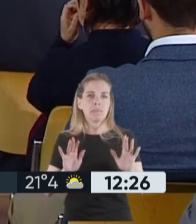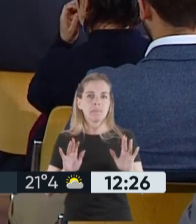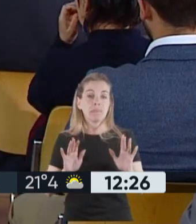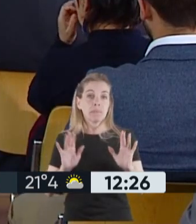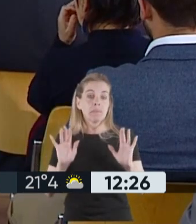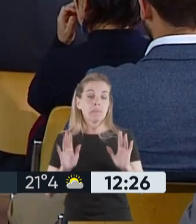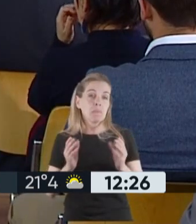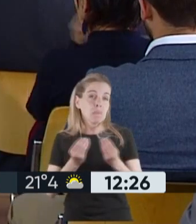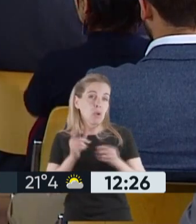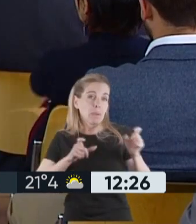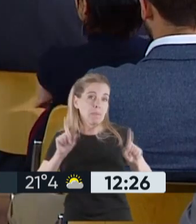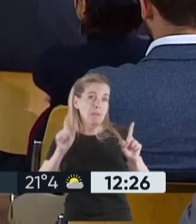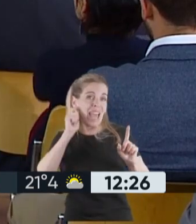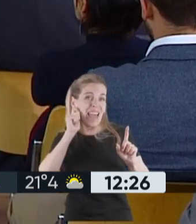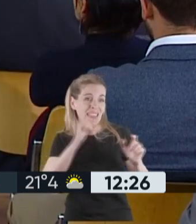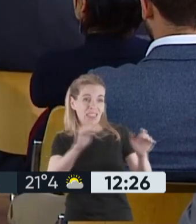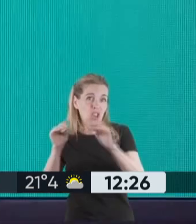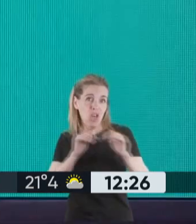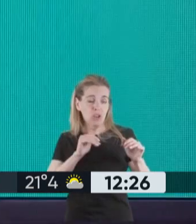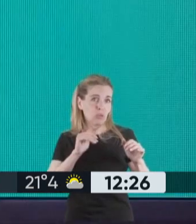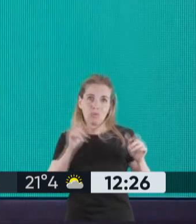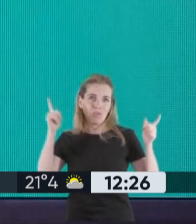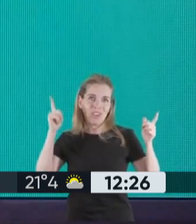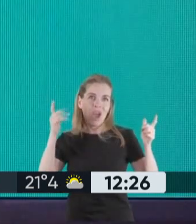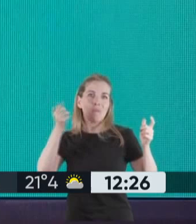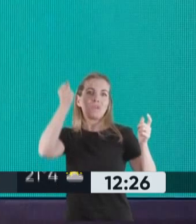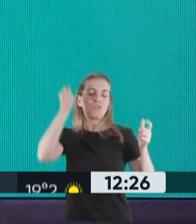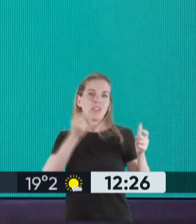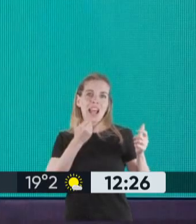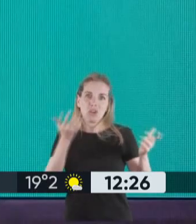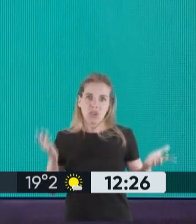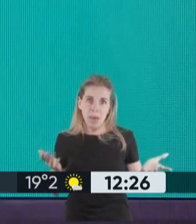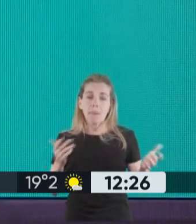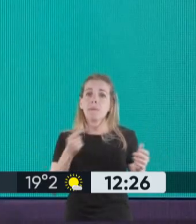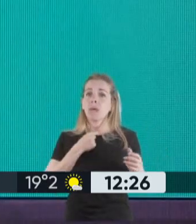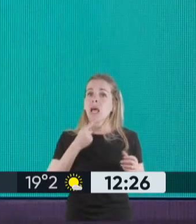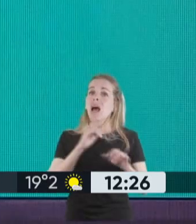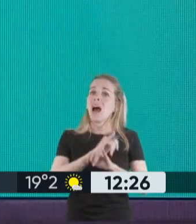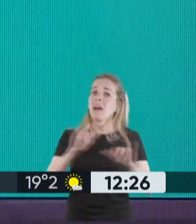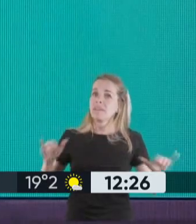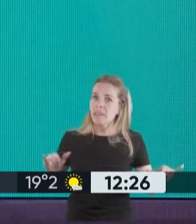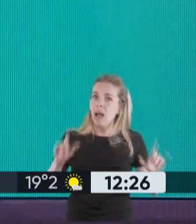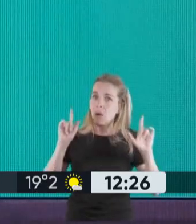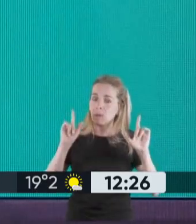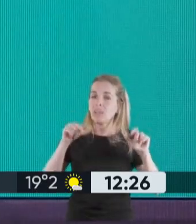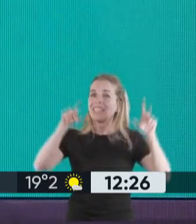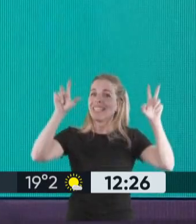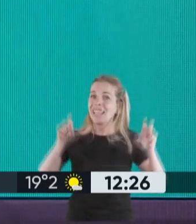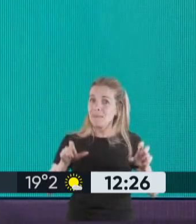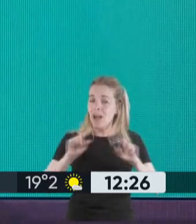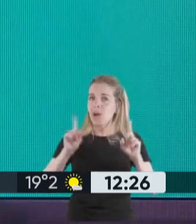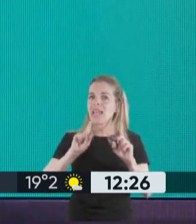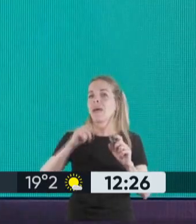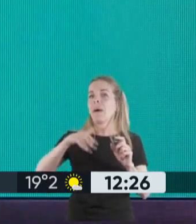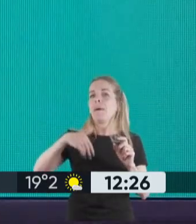Muchos de nuestra generación no tuvieron esa oportunidad, pero quiero advertirles, el problema no es un problema que puede venir,